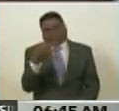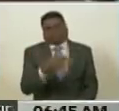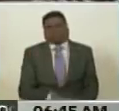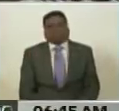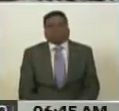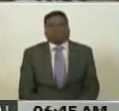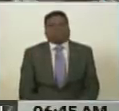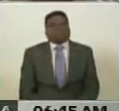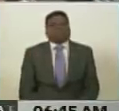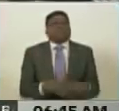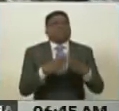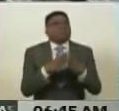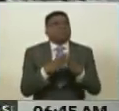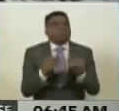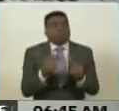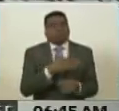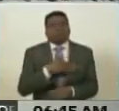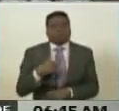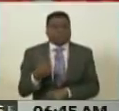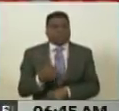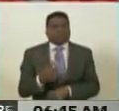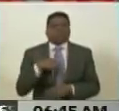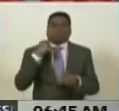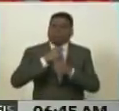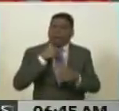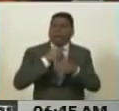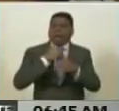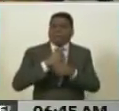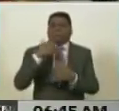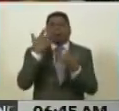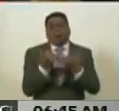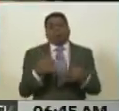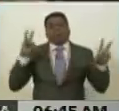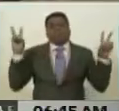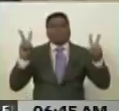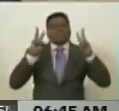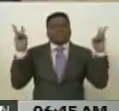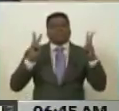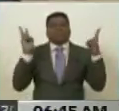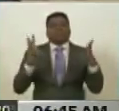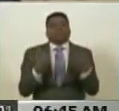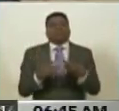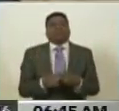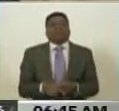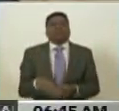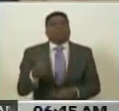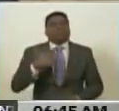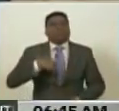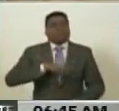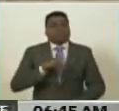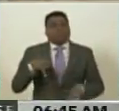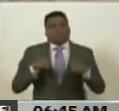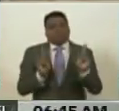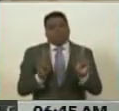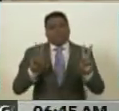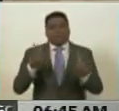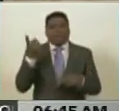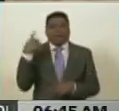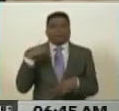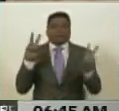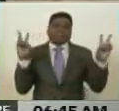jugando para que en esta guerra que nos tienen al pueblo venezolano, nosotros salgamos victoriosos como hemos salido eh victoriosos en oportunidades anteriores. Pero entonces te